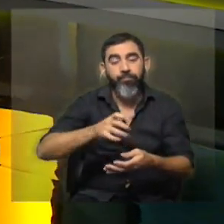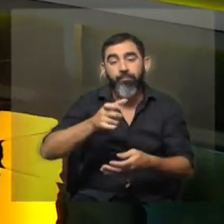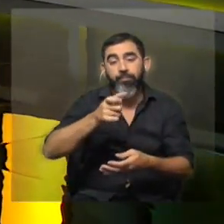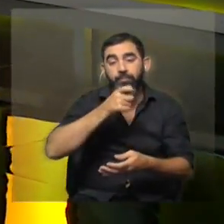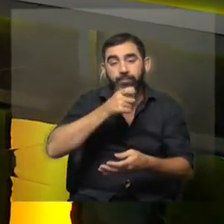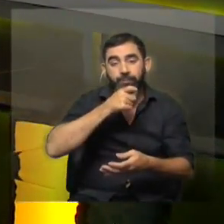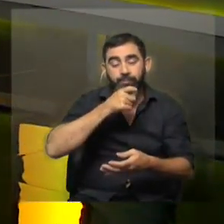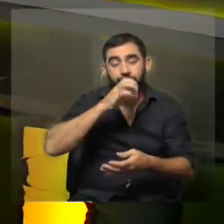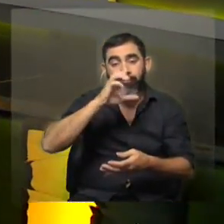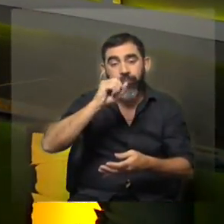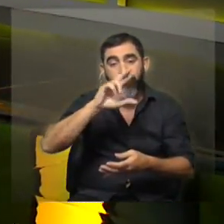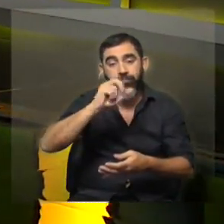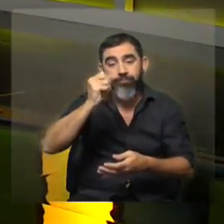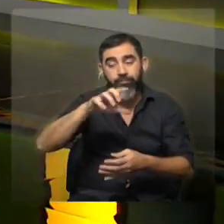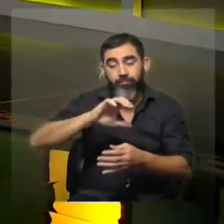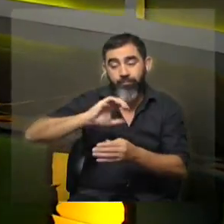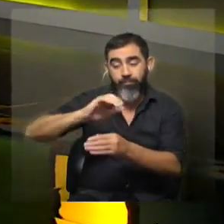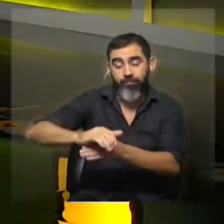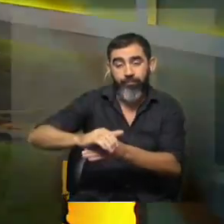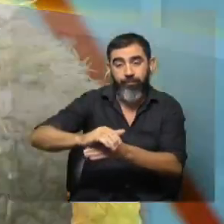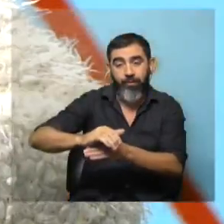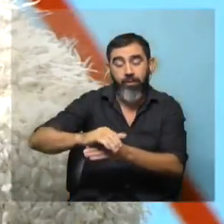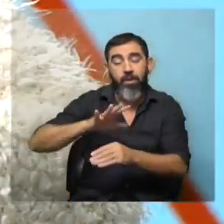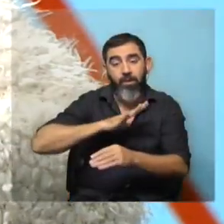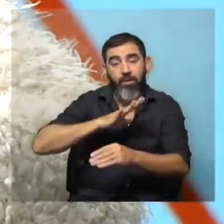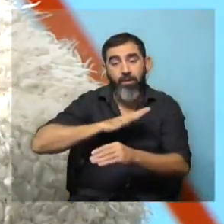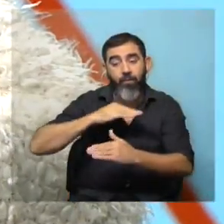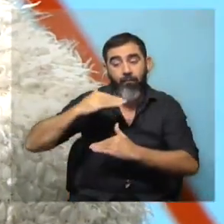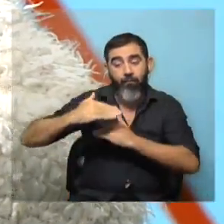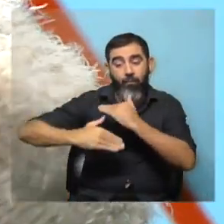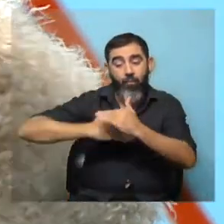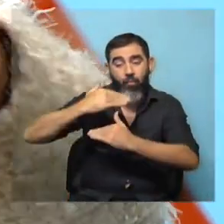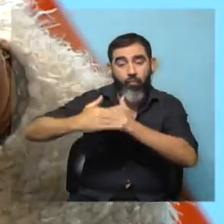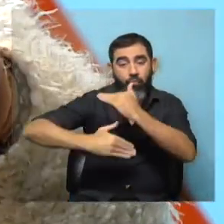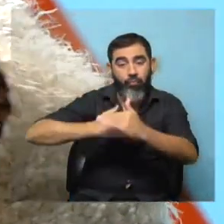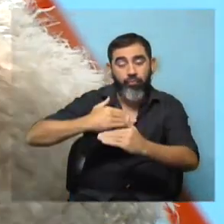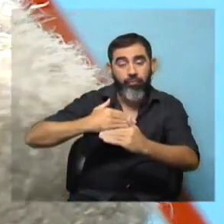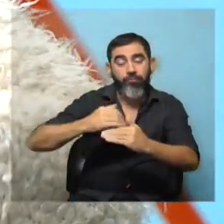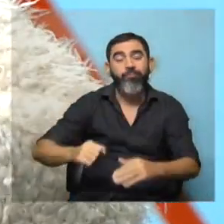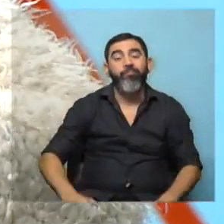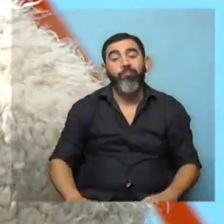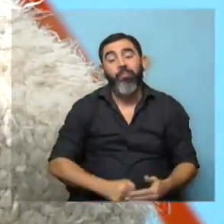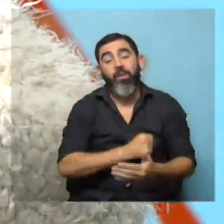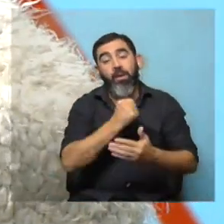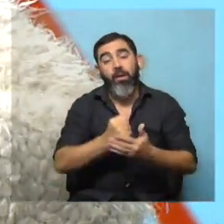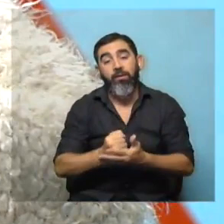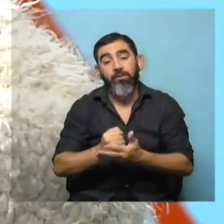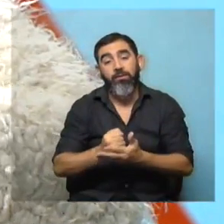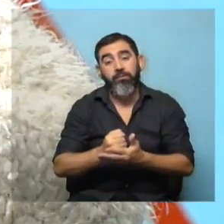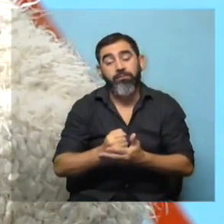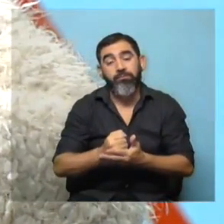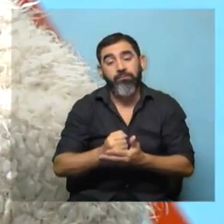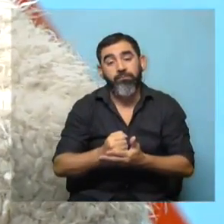los corales justamente para que allí se produzca la evolución desde los embriones hasta obtener